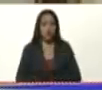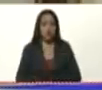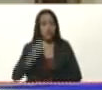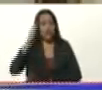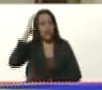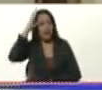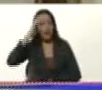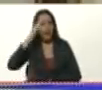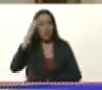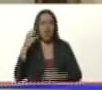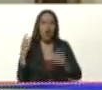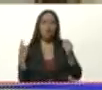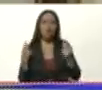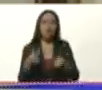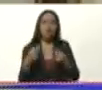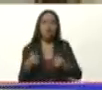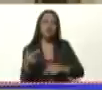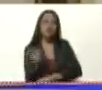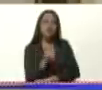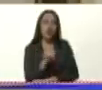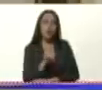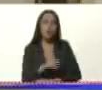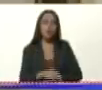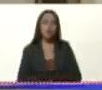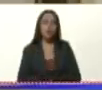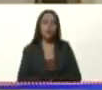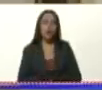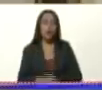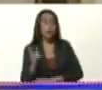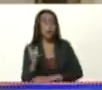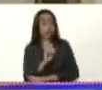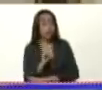Estados Unidos. Se están tomando, bueno, medidas.